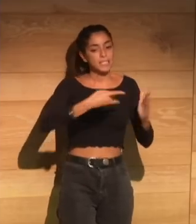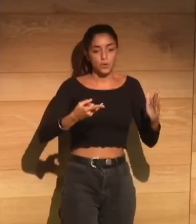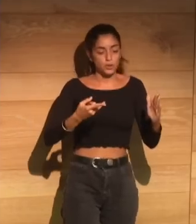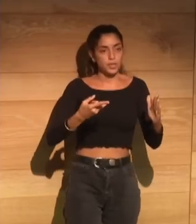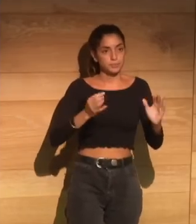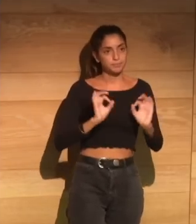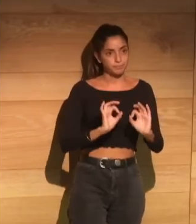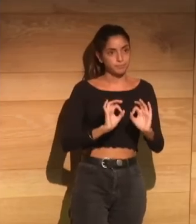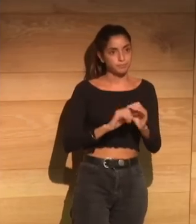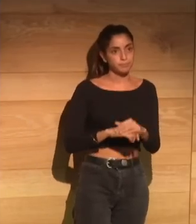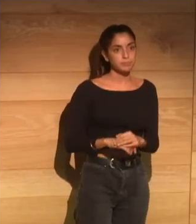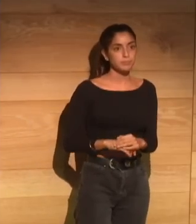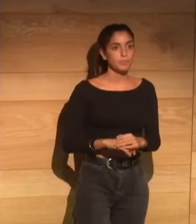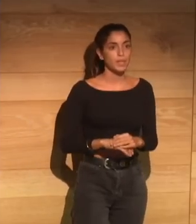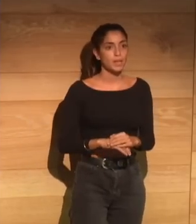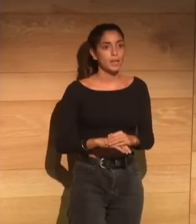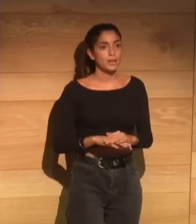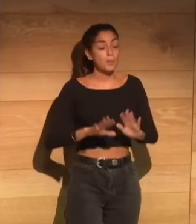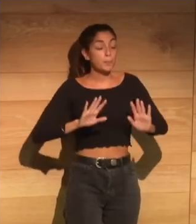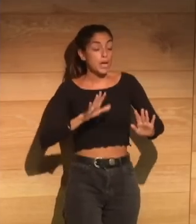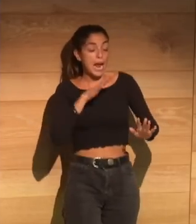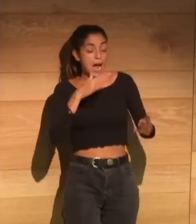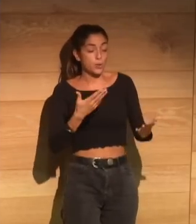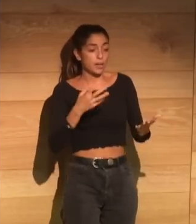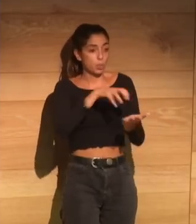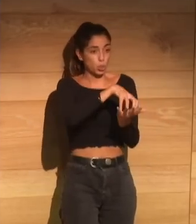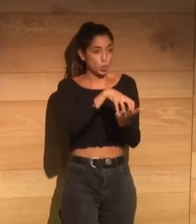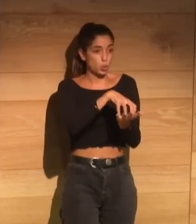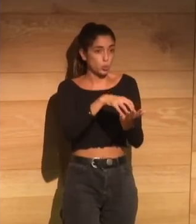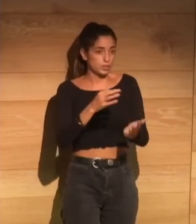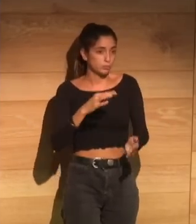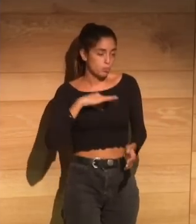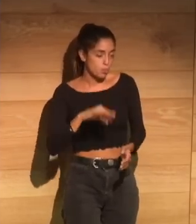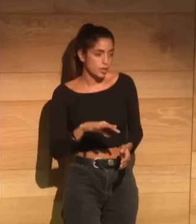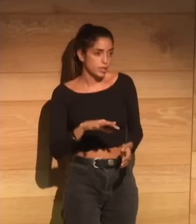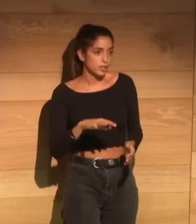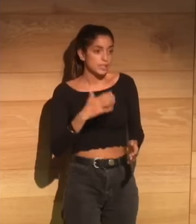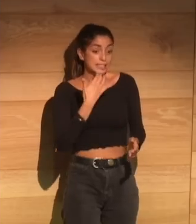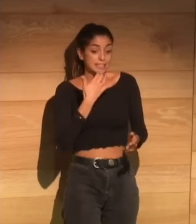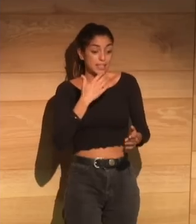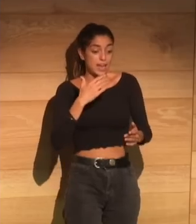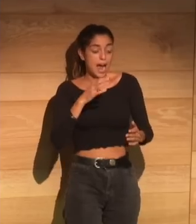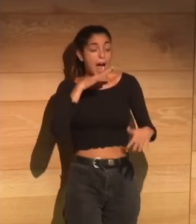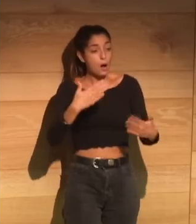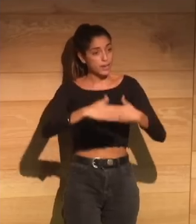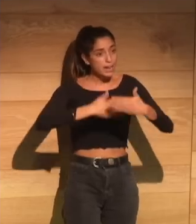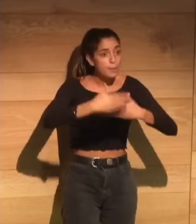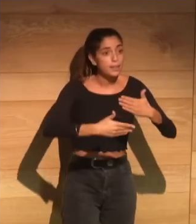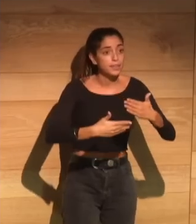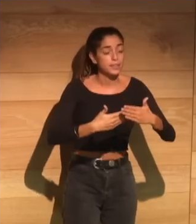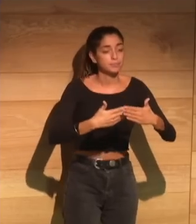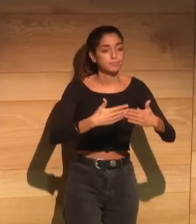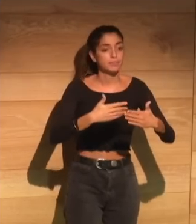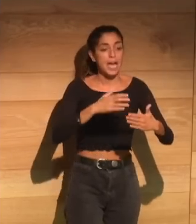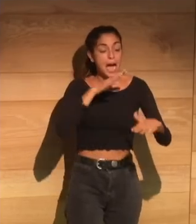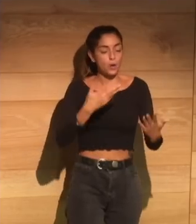incluso podemos poner en cuestión muchas de esas cosas, porque eso que se consideraba un gran avance, ahora no lo sería. Ahora buscaríamos otras cosas.